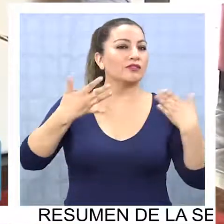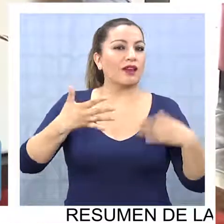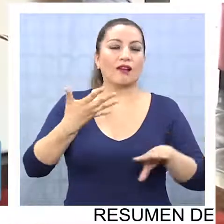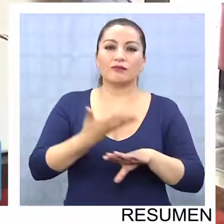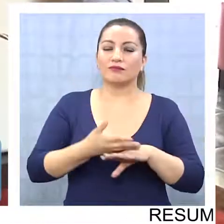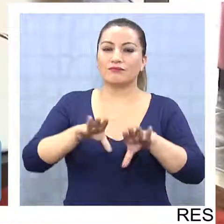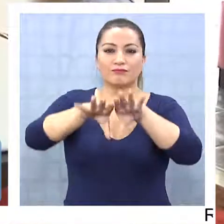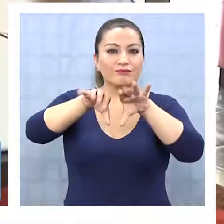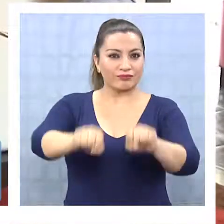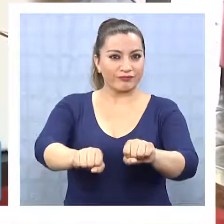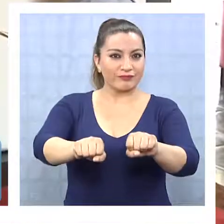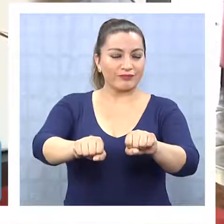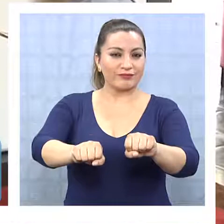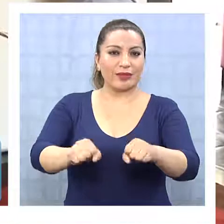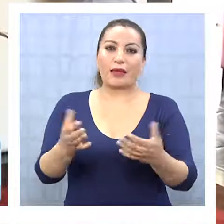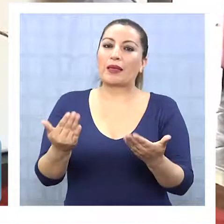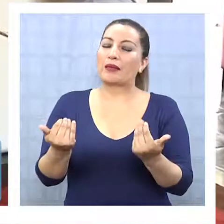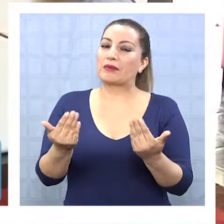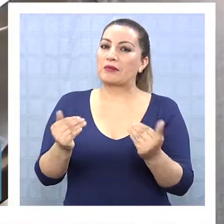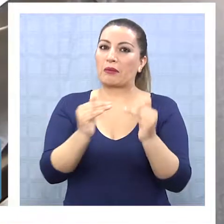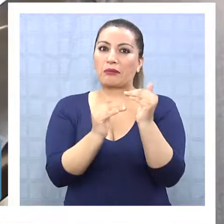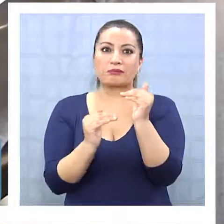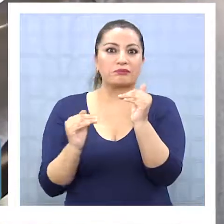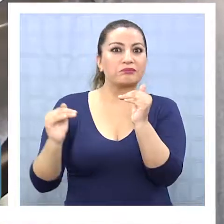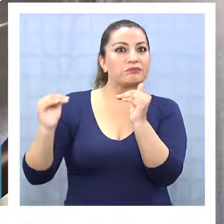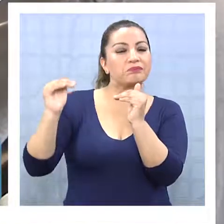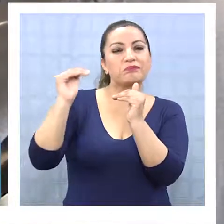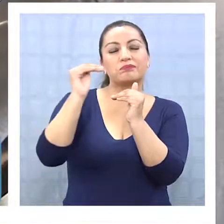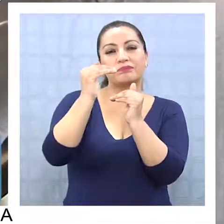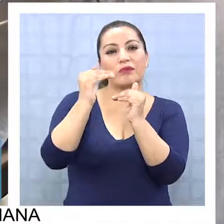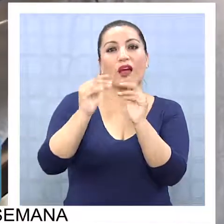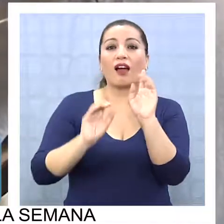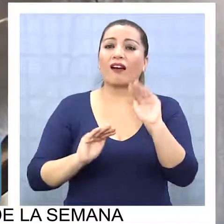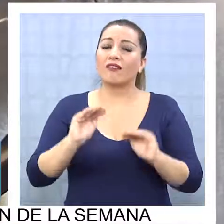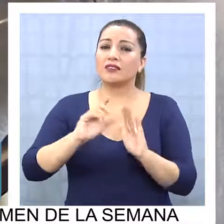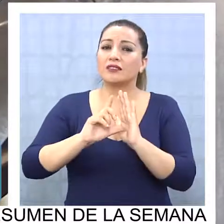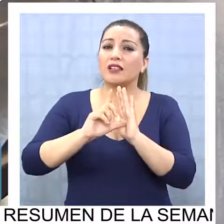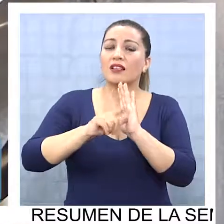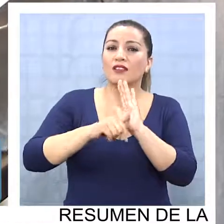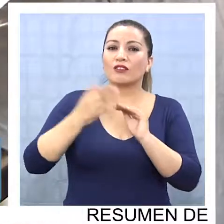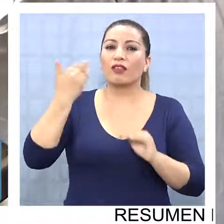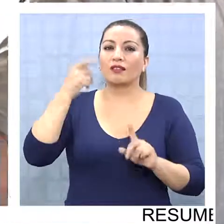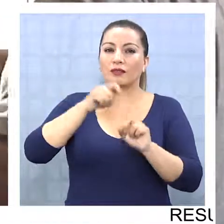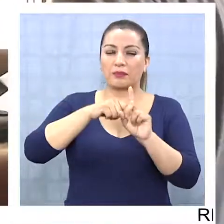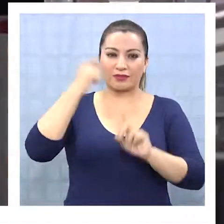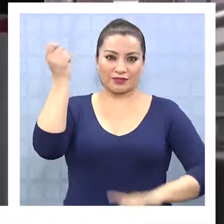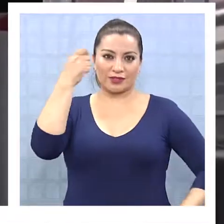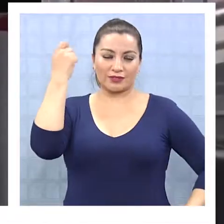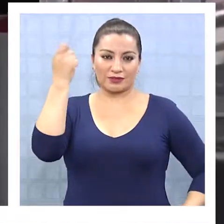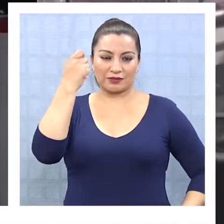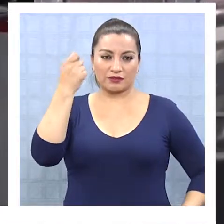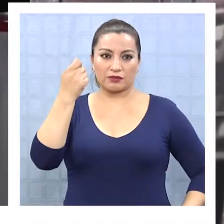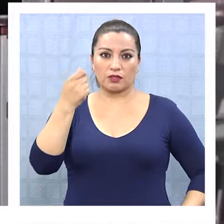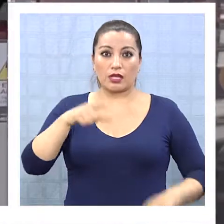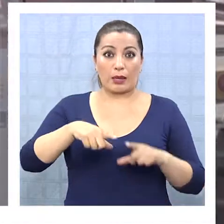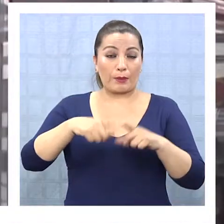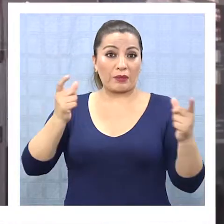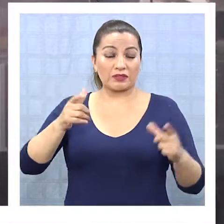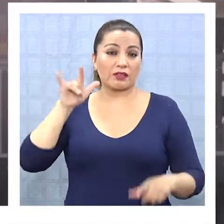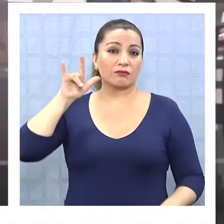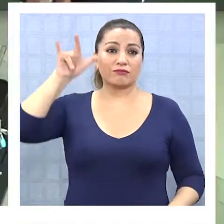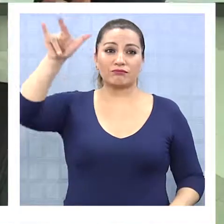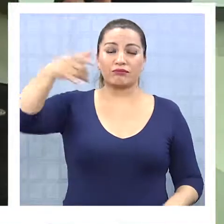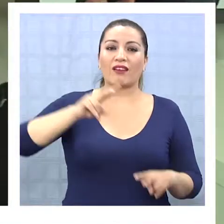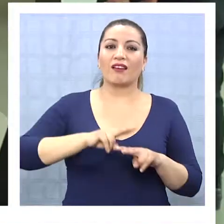ya registra reservas que permiten esperar un repunte del sector, que ha sido lento desde las fiestas patrias. Las rebajas de